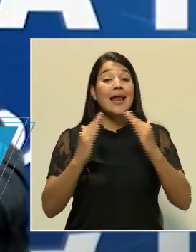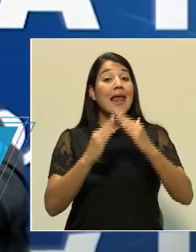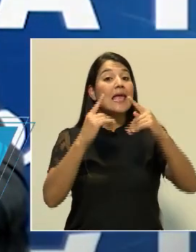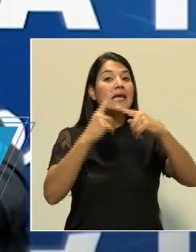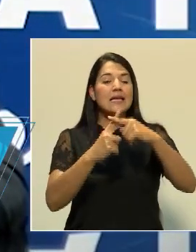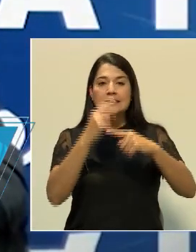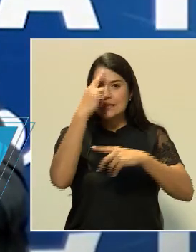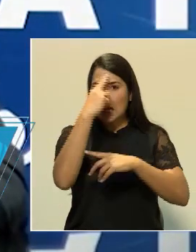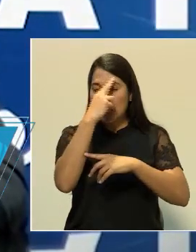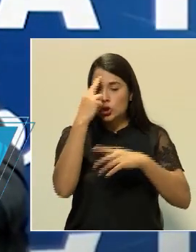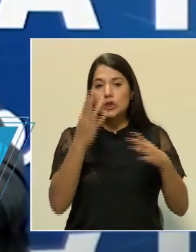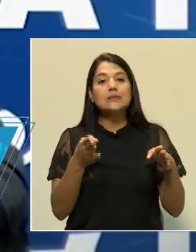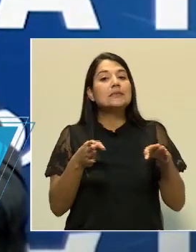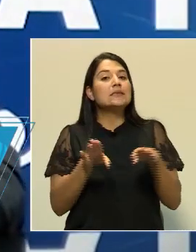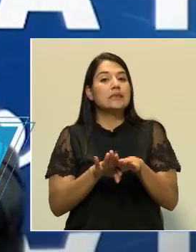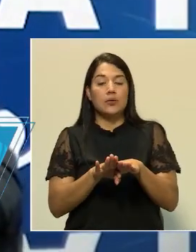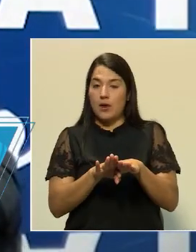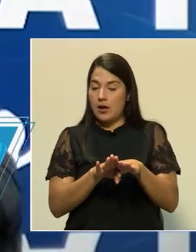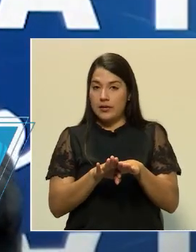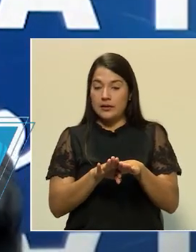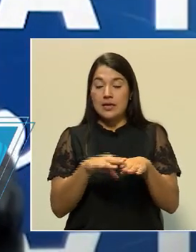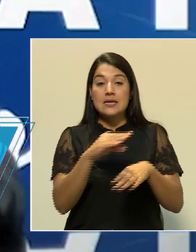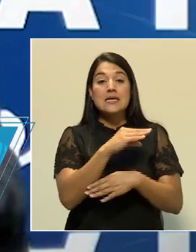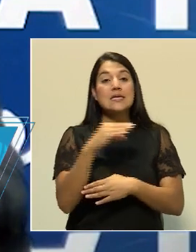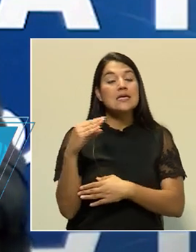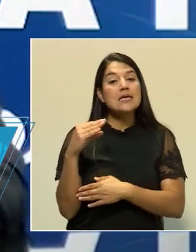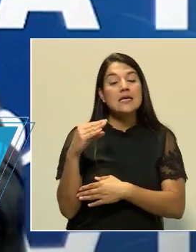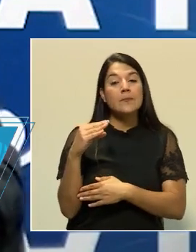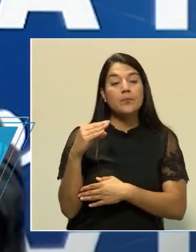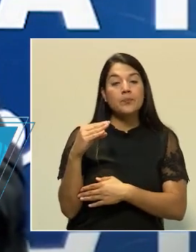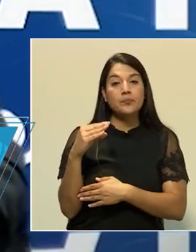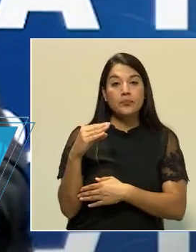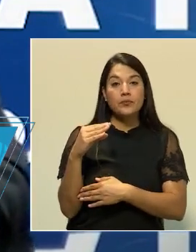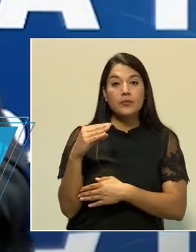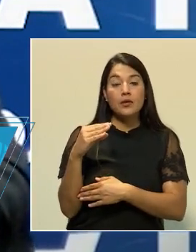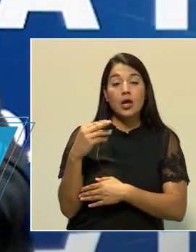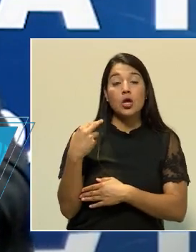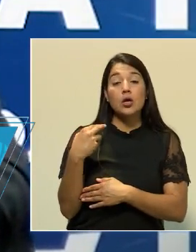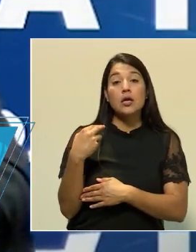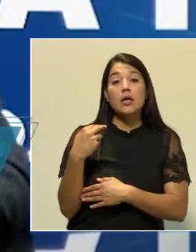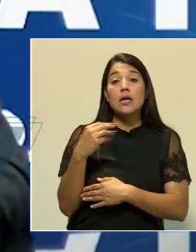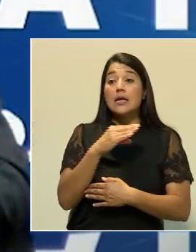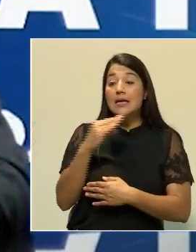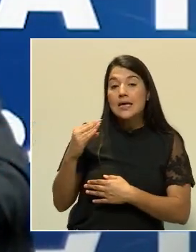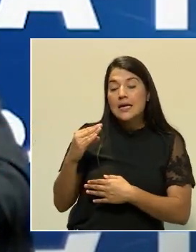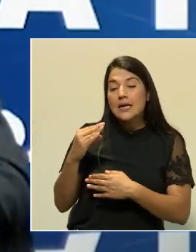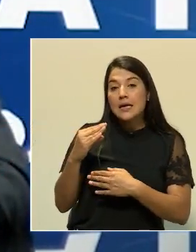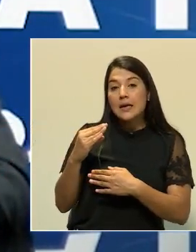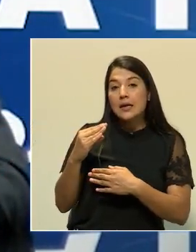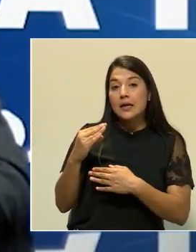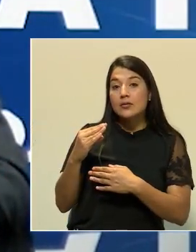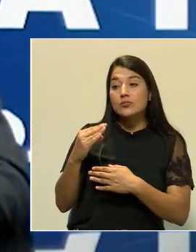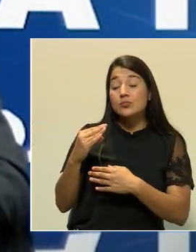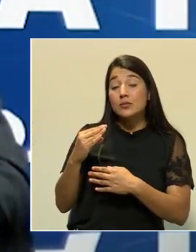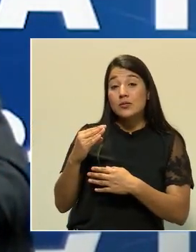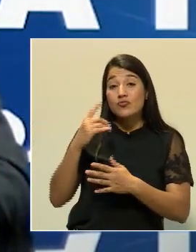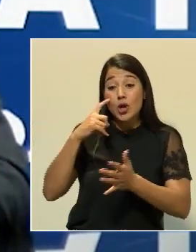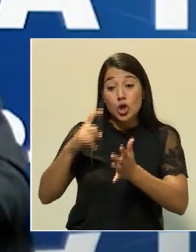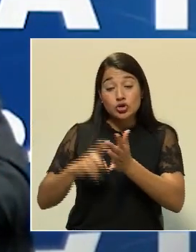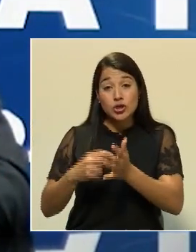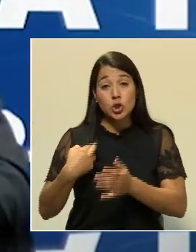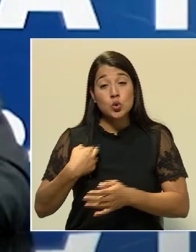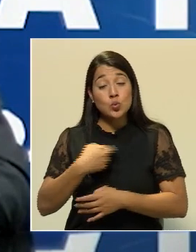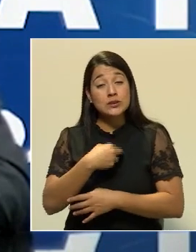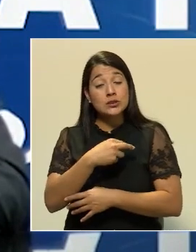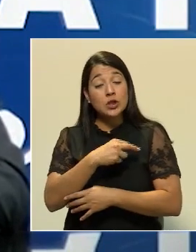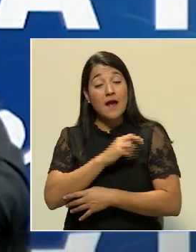días y se han, en atención a la espiritualidad y a la vivencia de nuestra fe, nuestro amor a